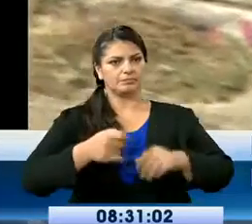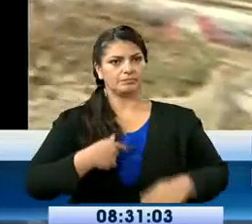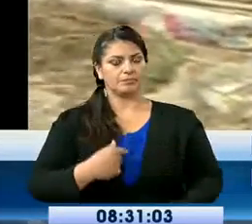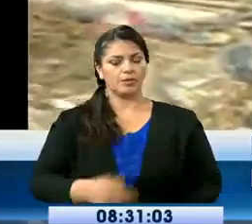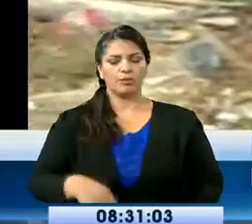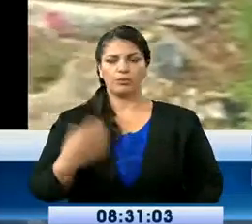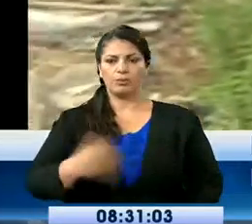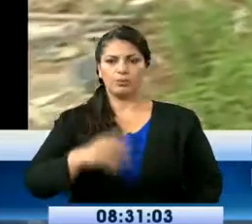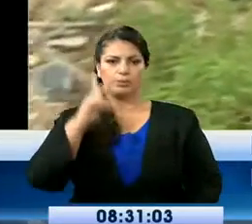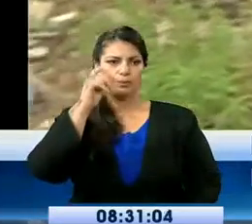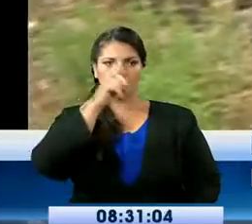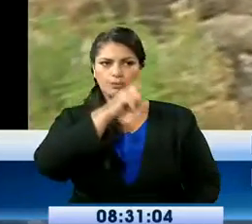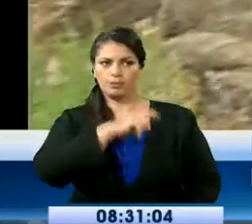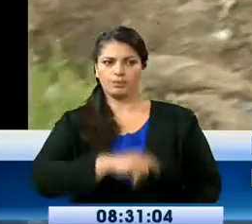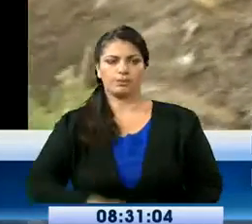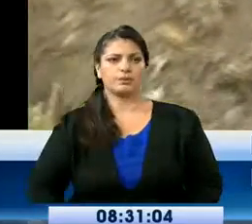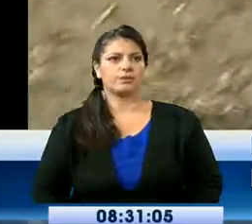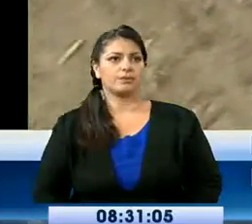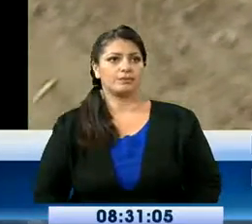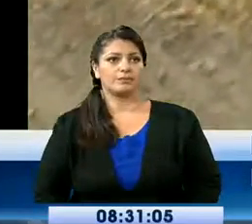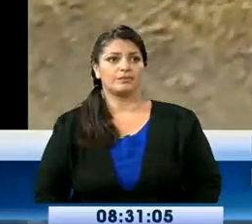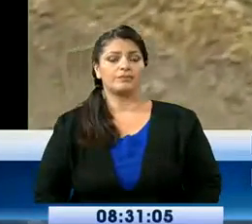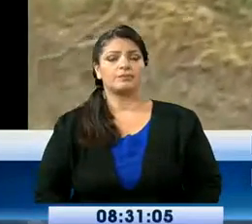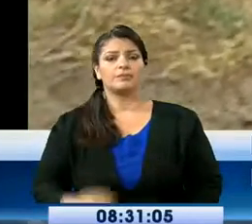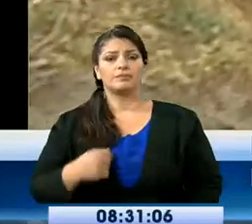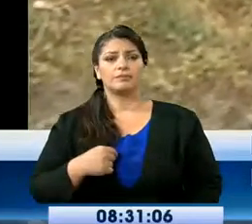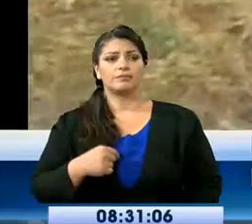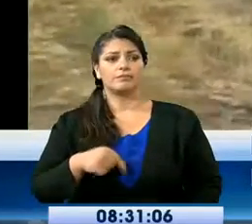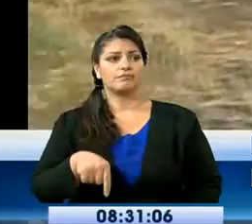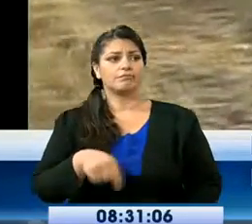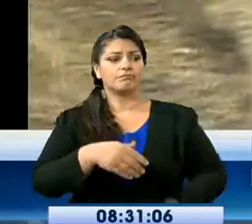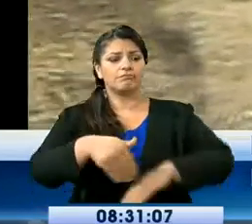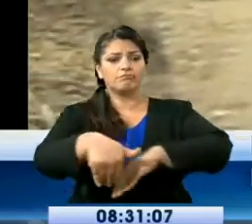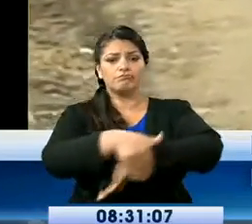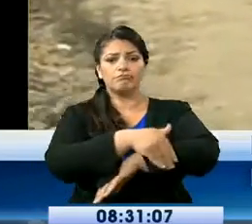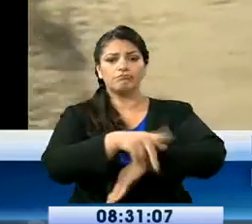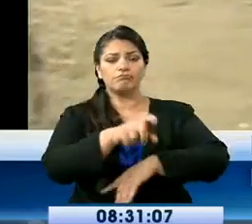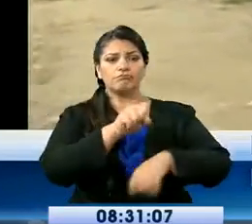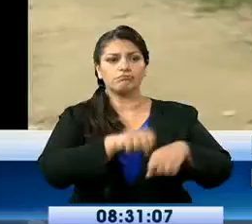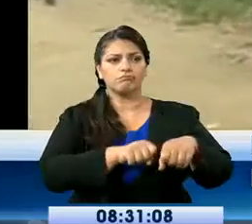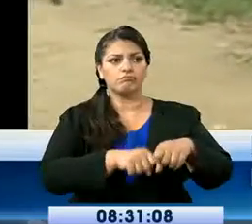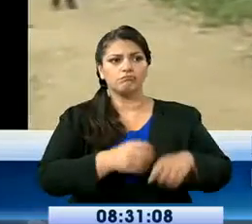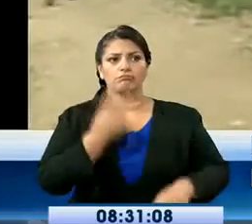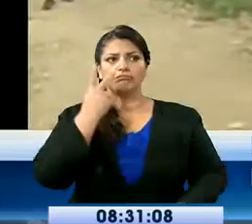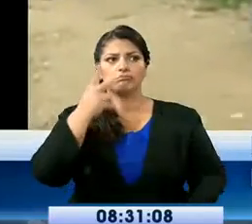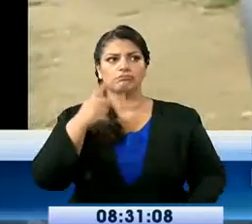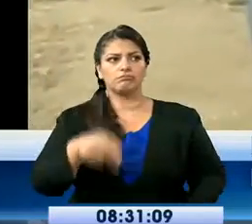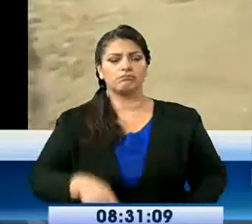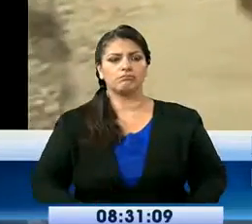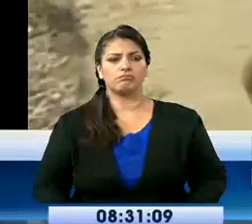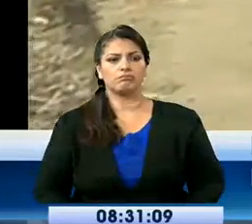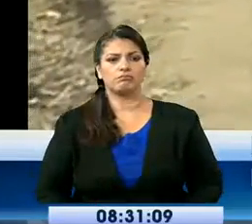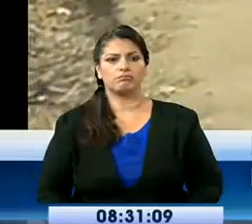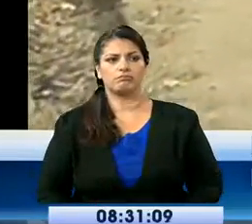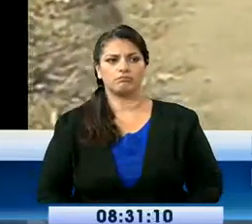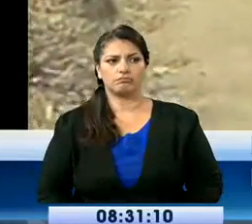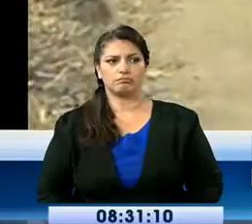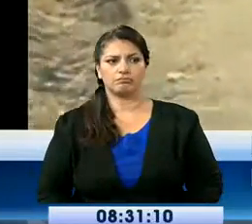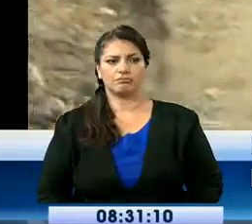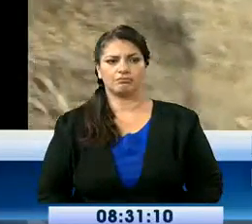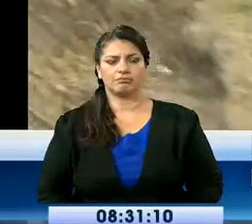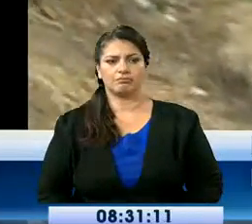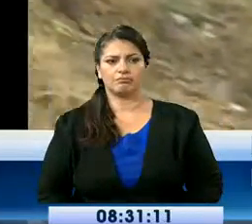los pueden llevar a uno, uno puede perder hasta la vida. Mira el cable como me pasa aquí. Mira ese cable. Ver, digo, señora, venga para acá, que acá está el micrófono, venga